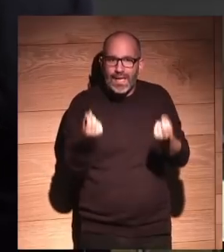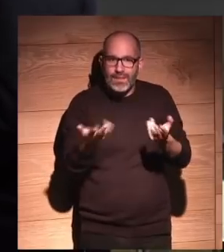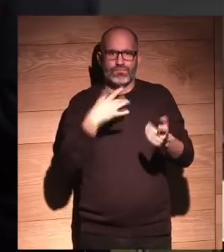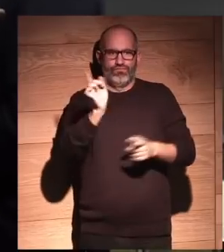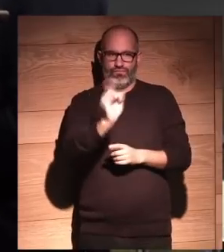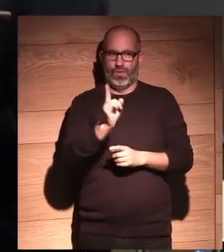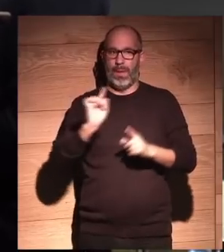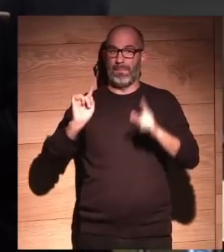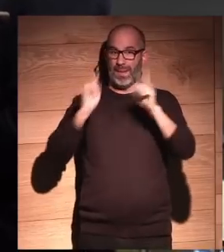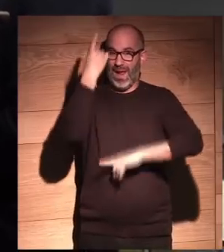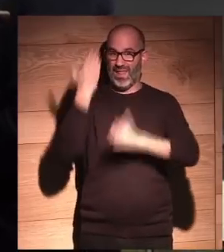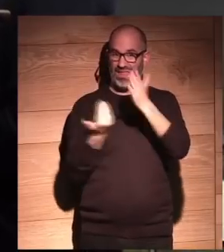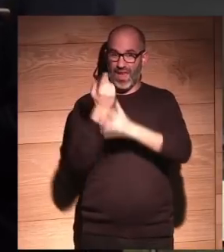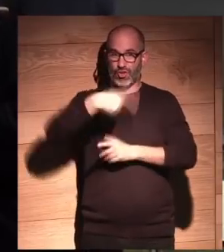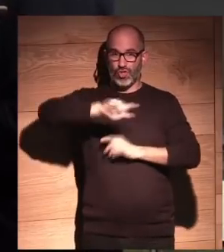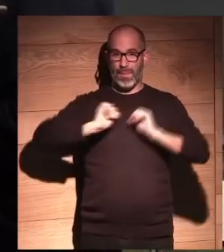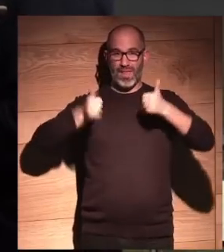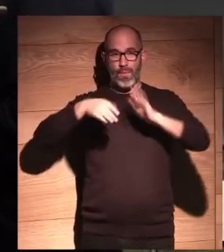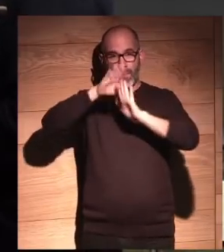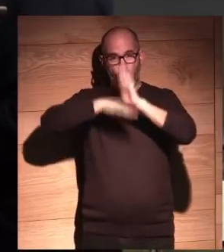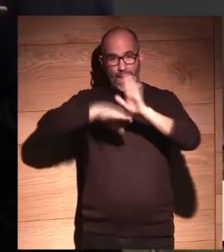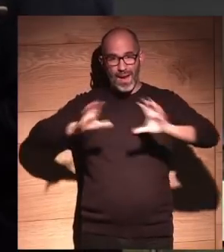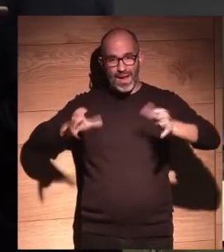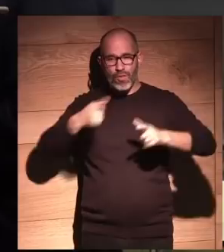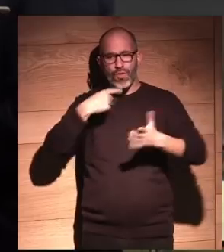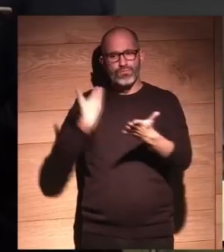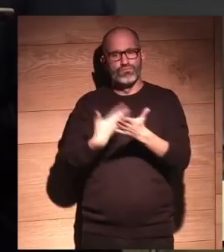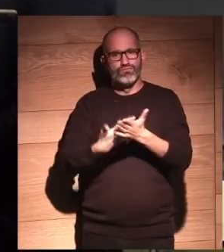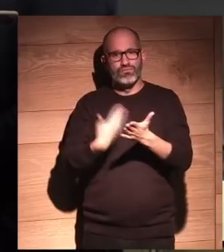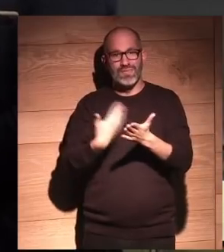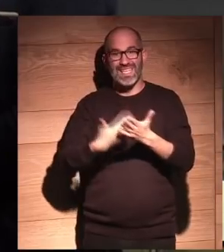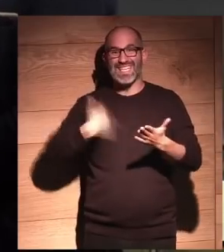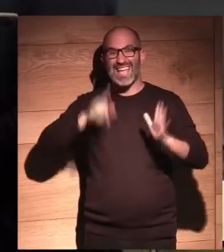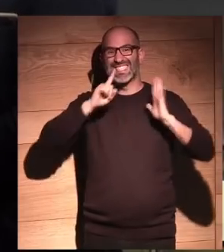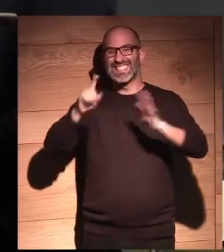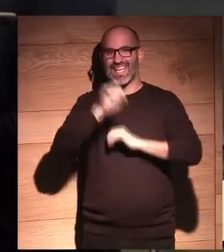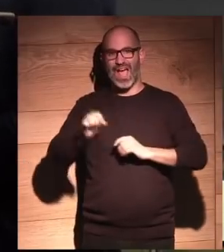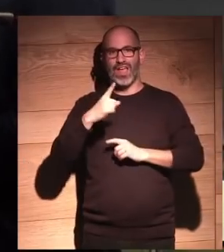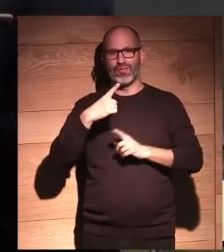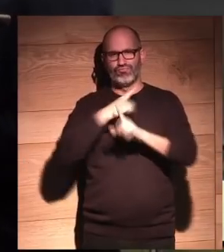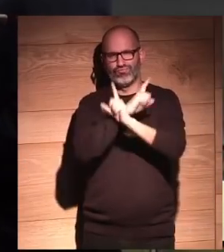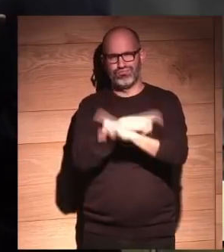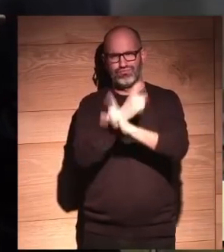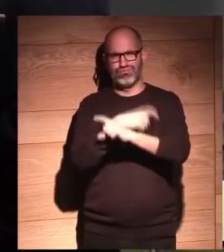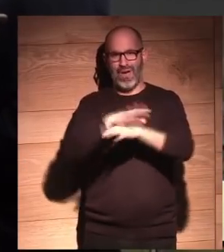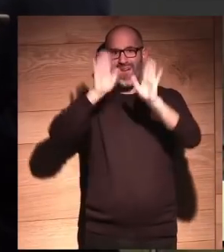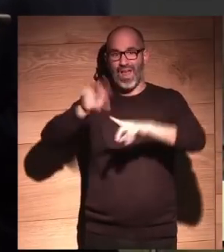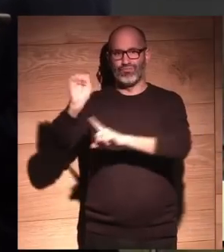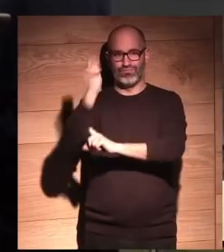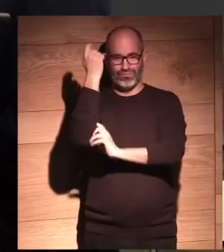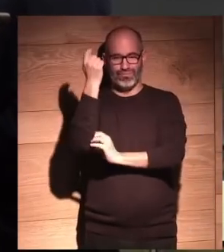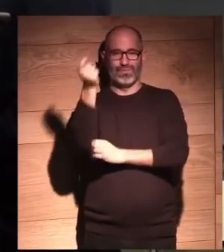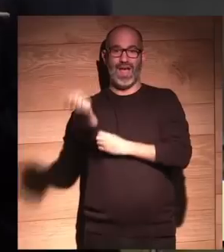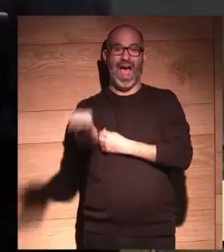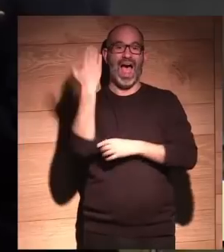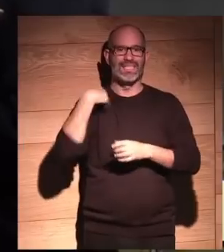le da mucho la tabarra. Desde el primer día que empezamos el programa, dice, ¿por qué no lo pones por escrito? Claro. 6 años, ¿eh? Ha costado esto. Es 6 años. Creo... Cada programa, Pepa, oye, me